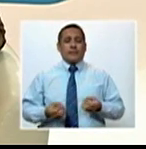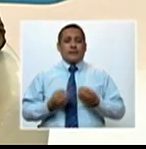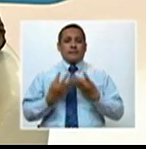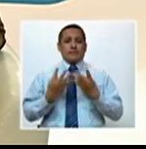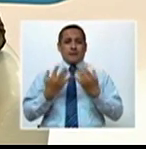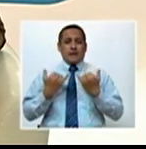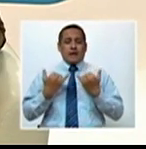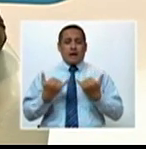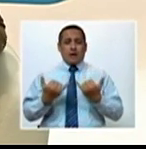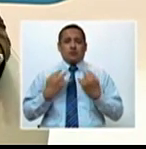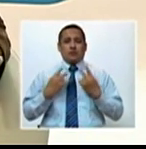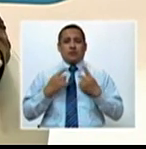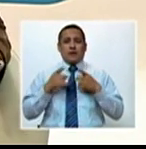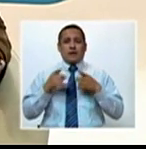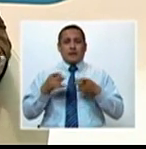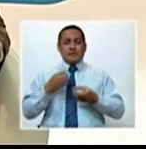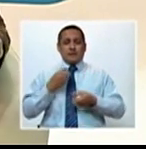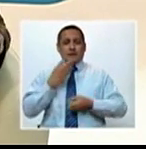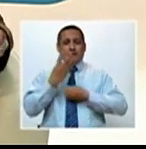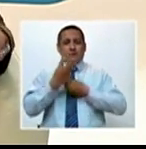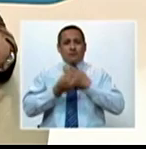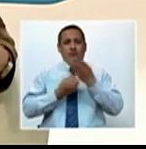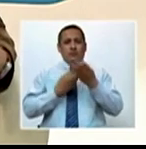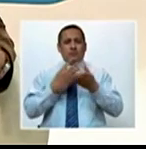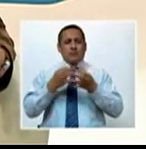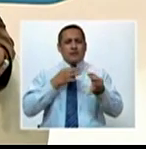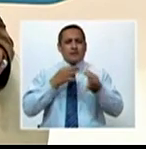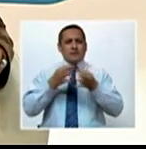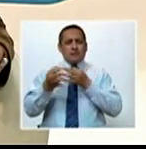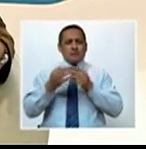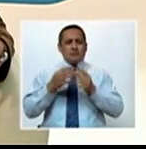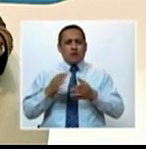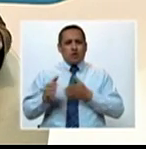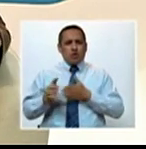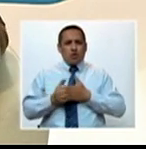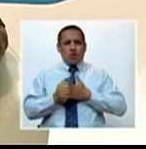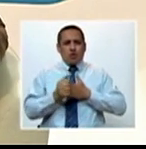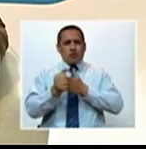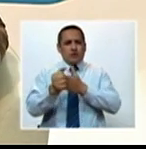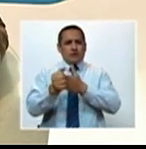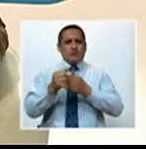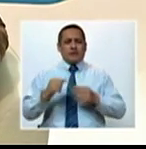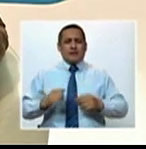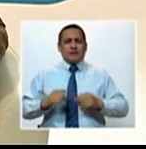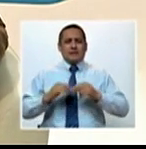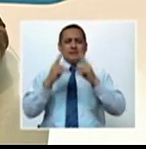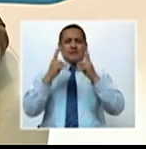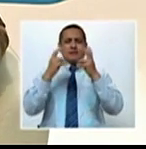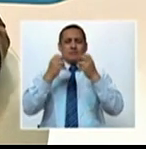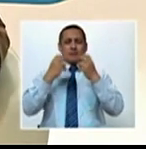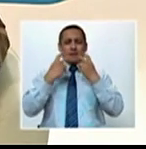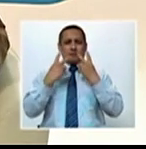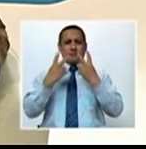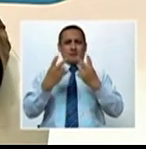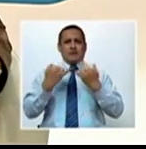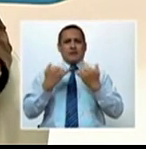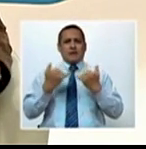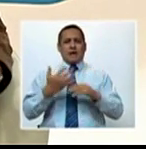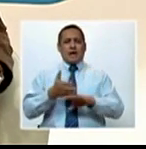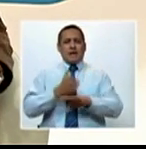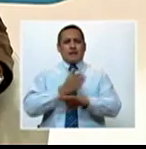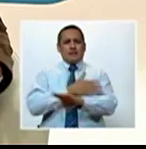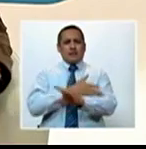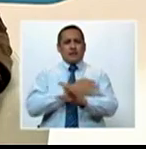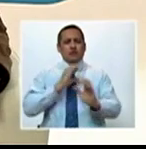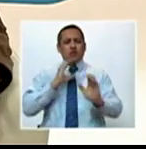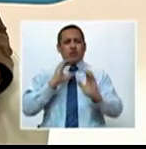Muy bien, y ese es el informe que siempre nos orienta respecto de los temas que